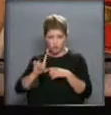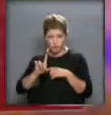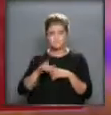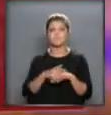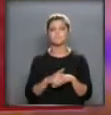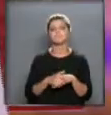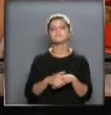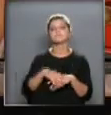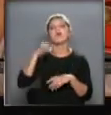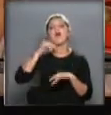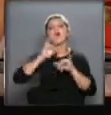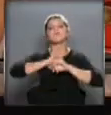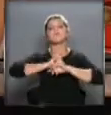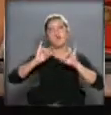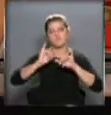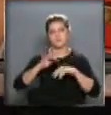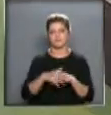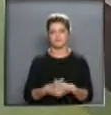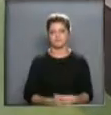vamos a ver informe